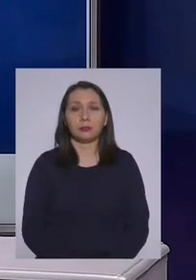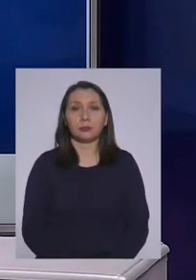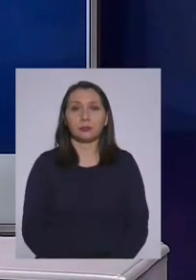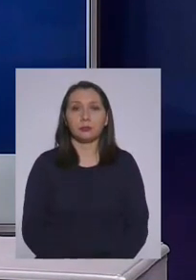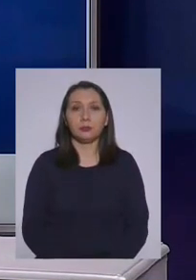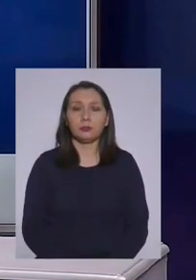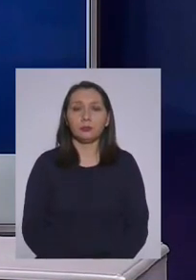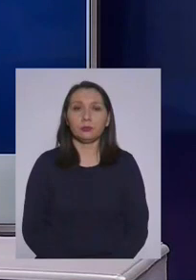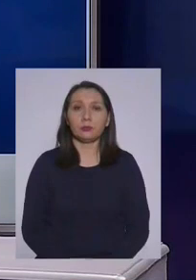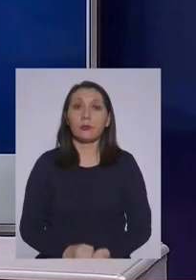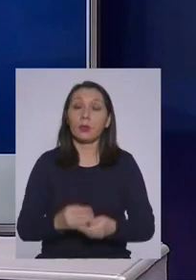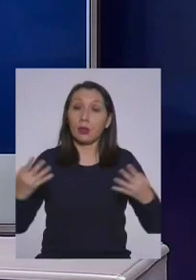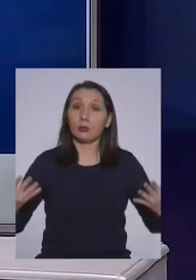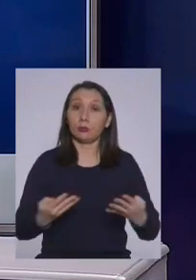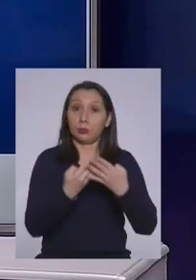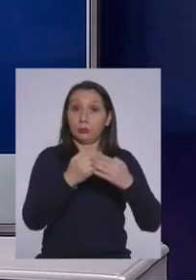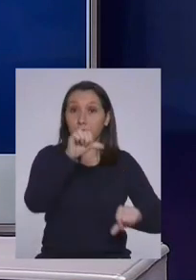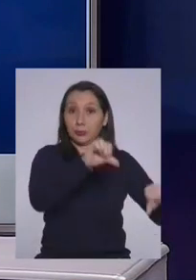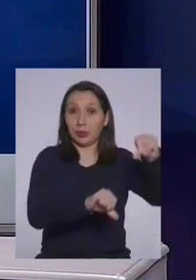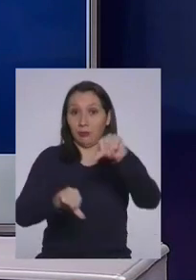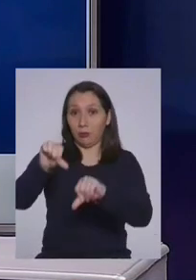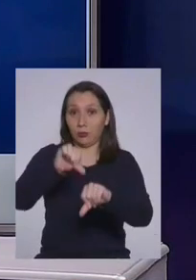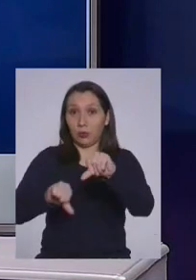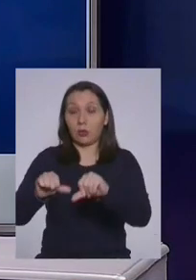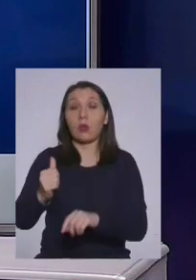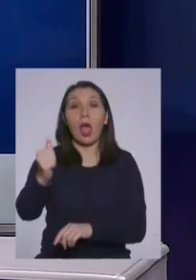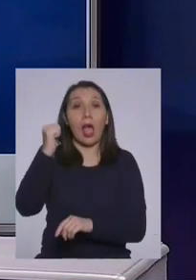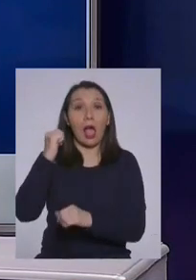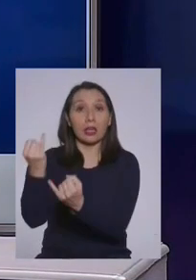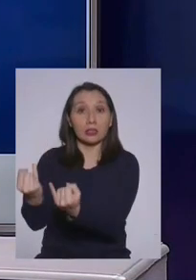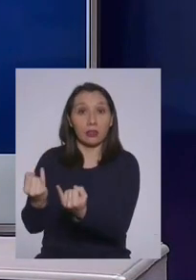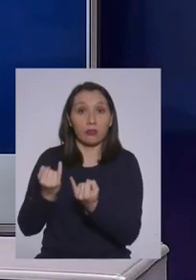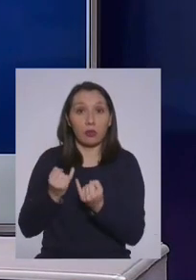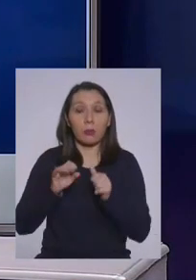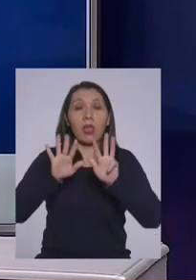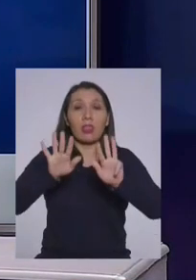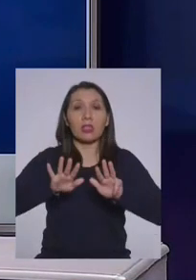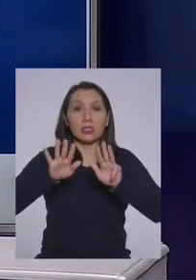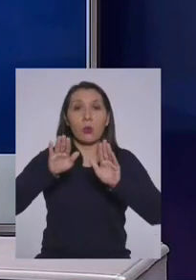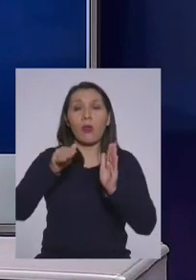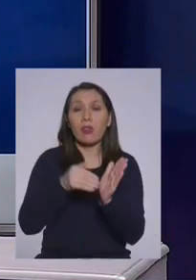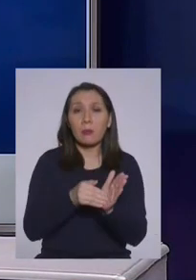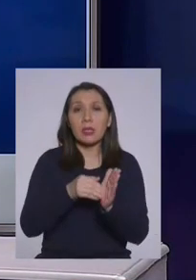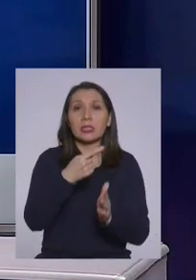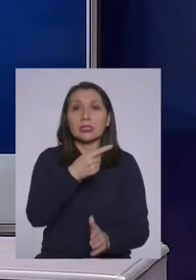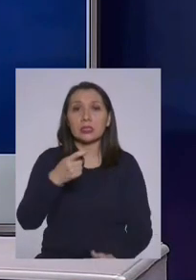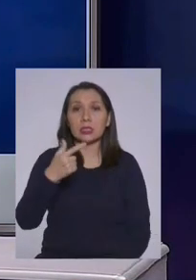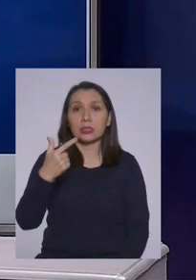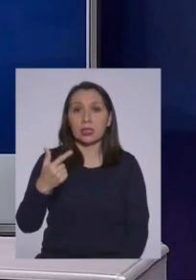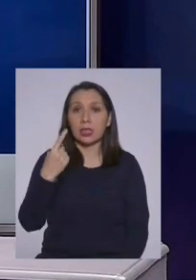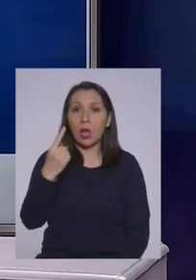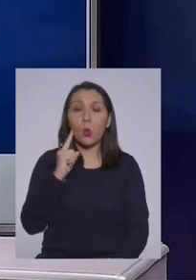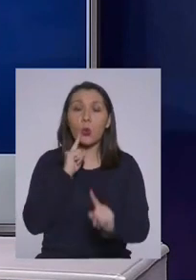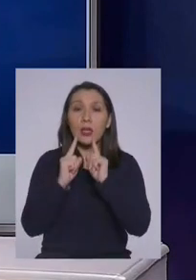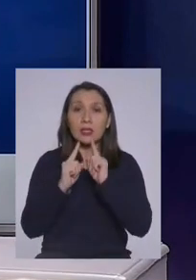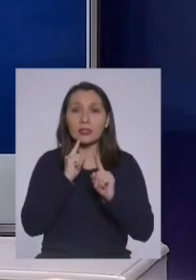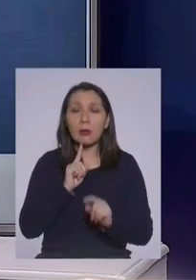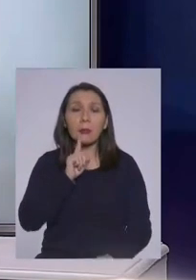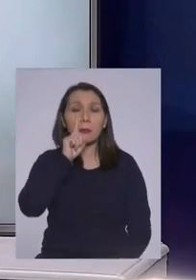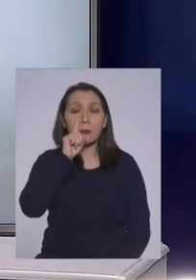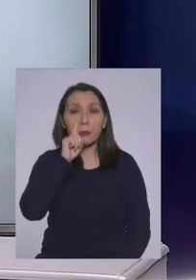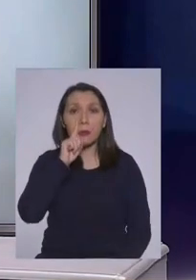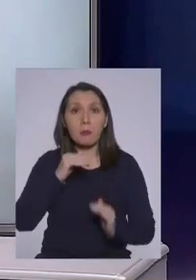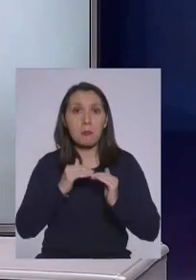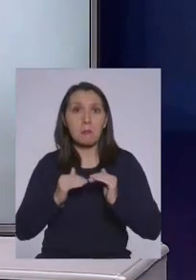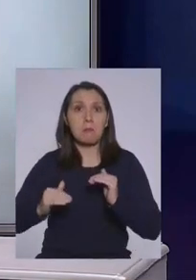En cuanto a la red de laboratorios, ayer se informaron 19.171 exámenes, siendo uno de los